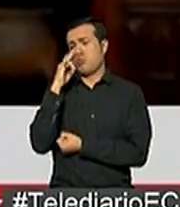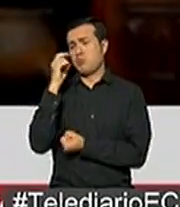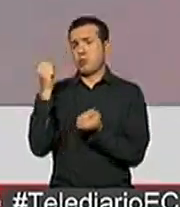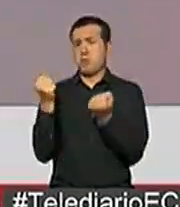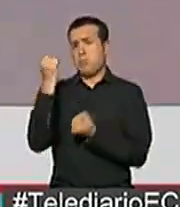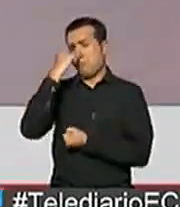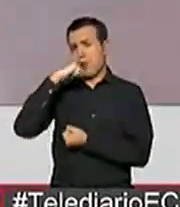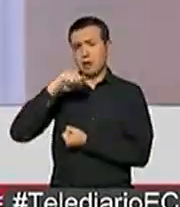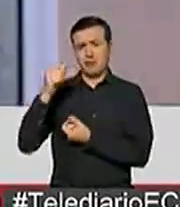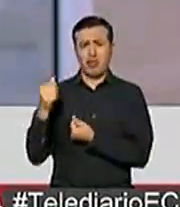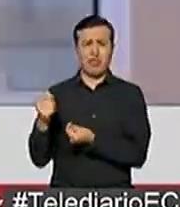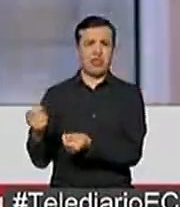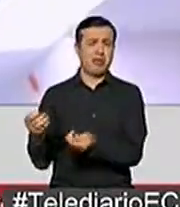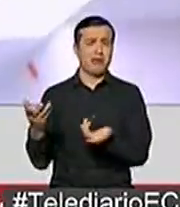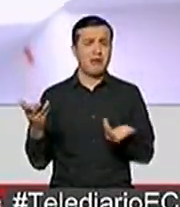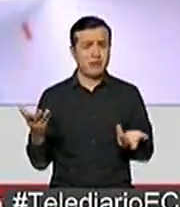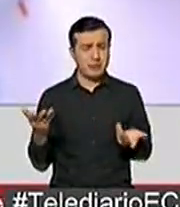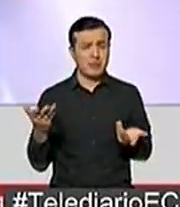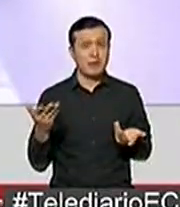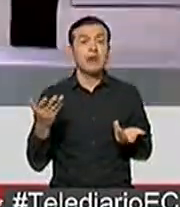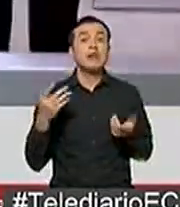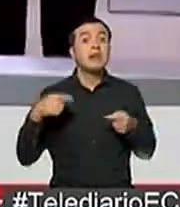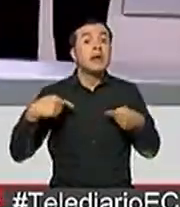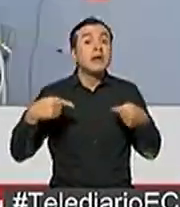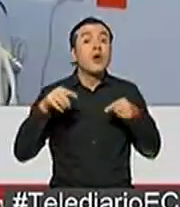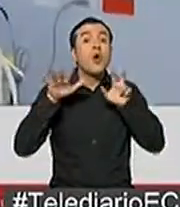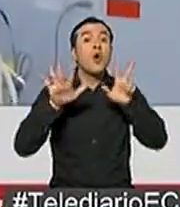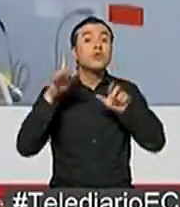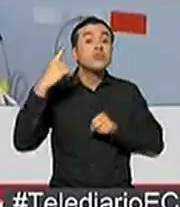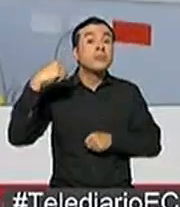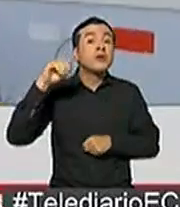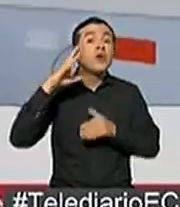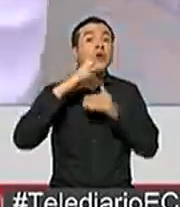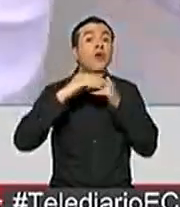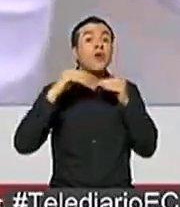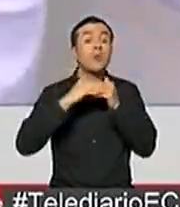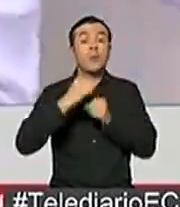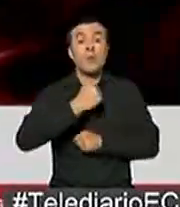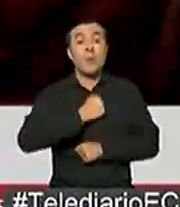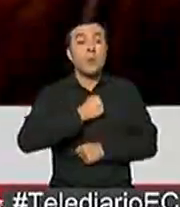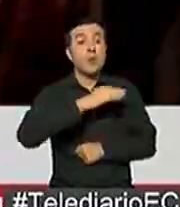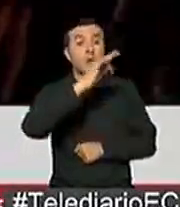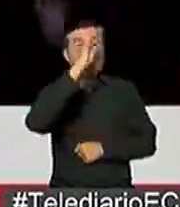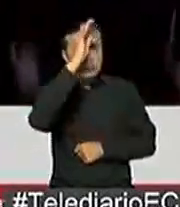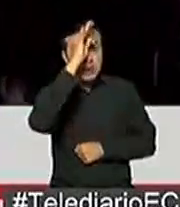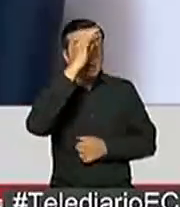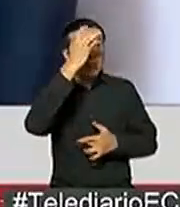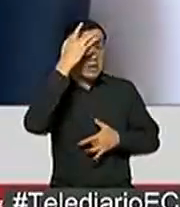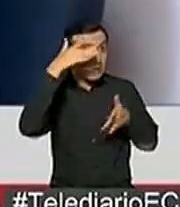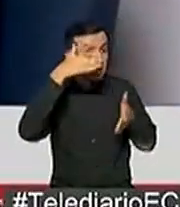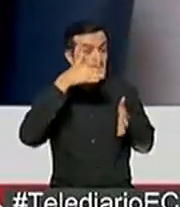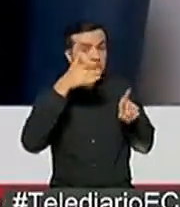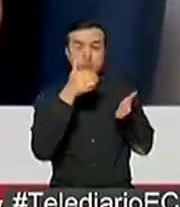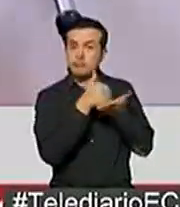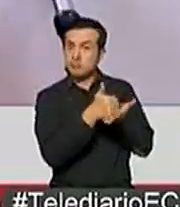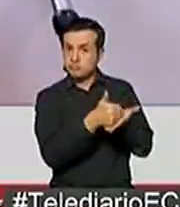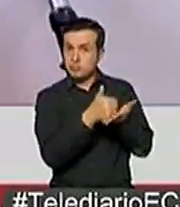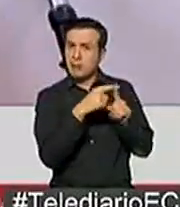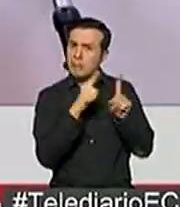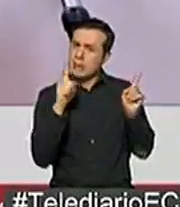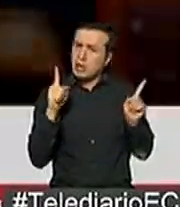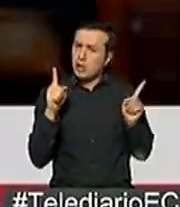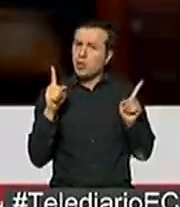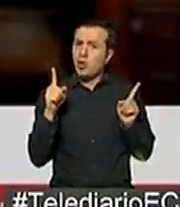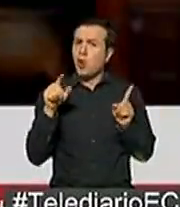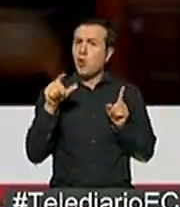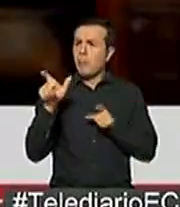pueda pasear diariamente investimos casi 8 millones de dólares en nuestros hospitales médicos y atención a los pacientes pero al mismo